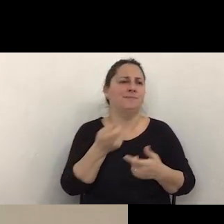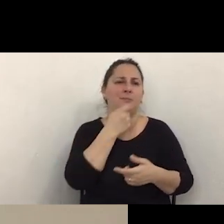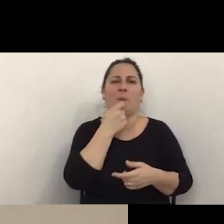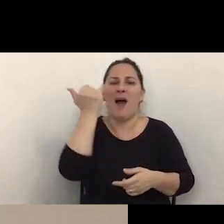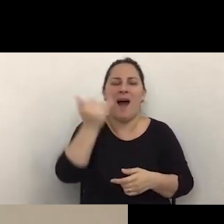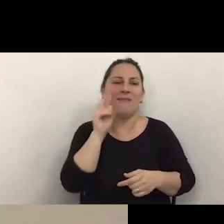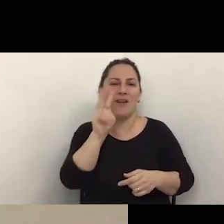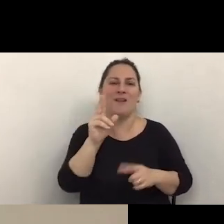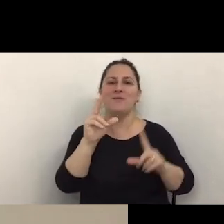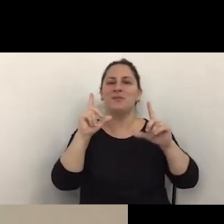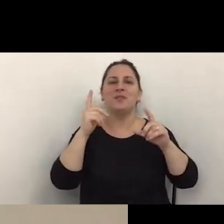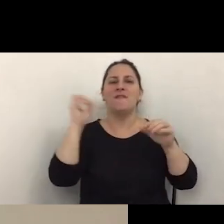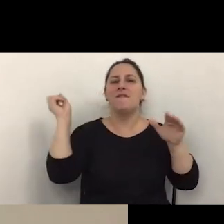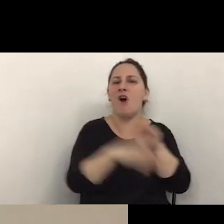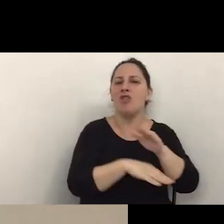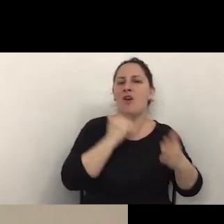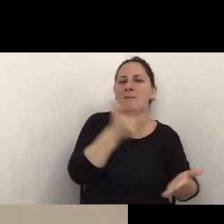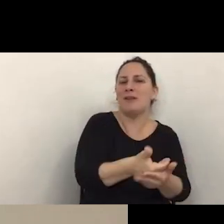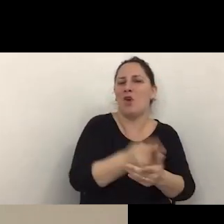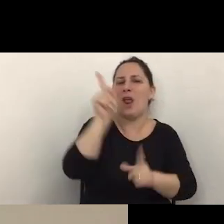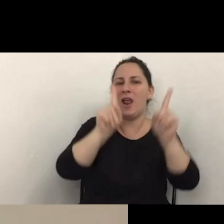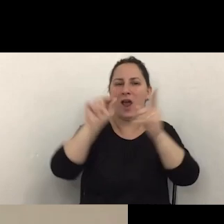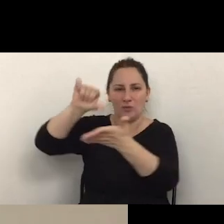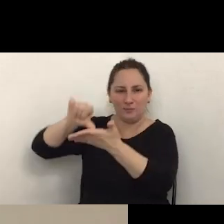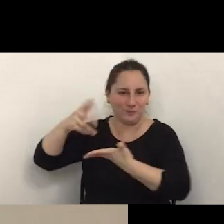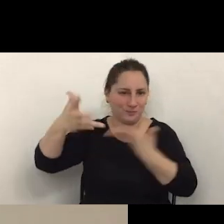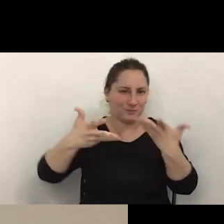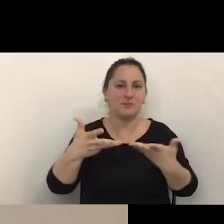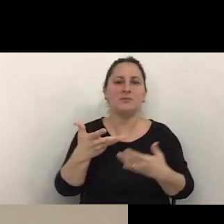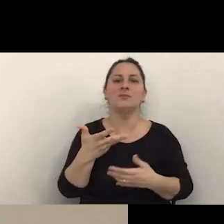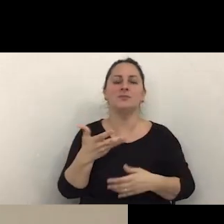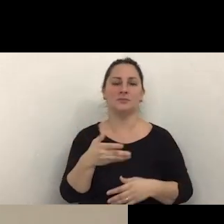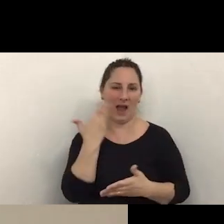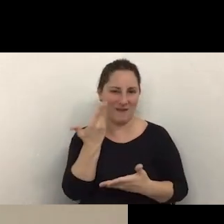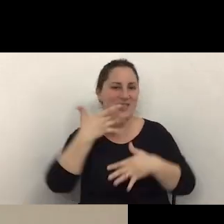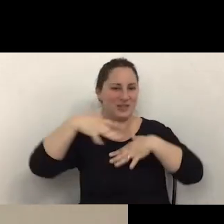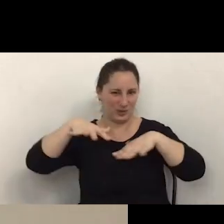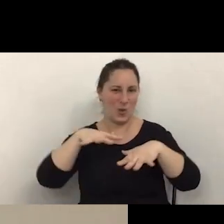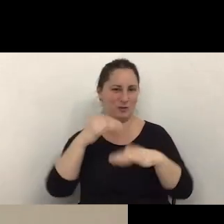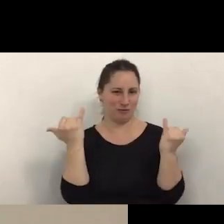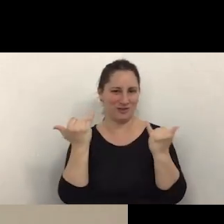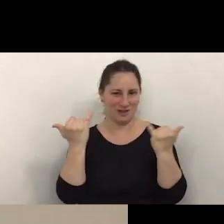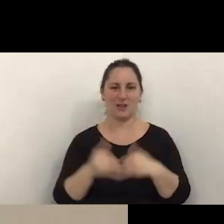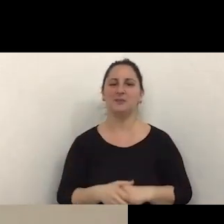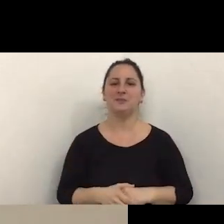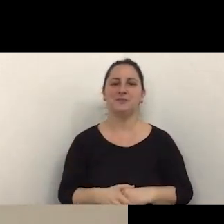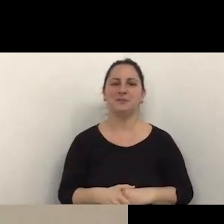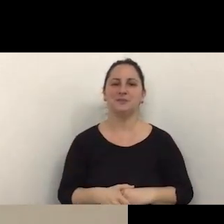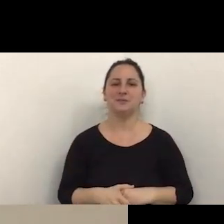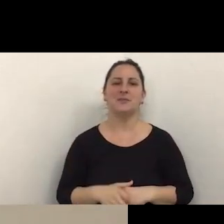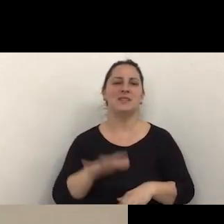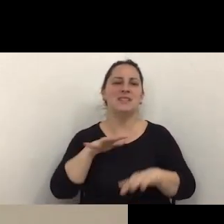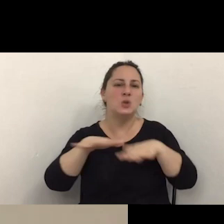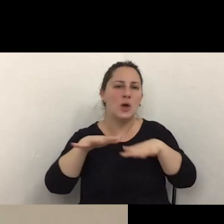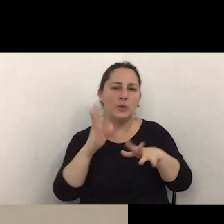ejemplo, invertidos en algún lugar. Habla de hechos, ¿sí? De hechos que se pueden